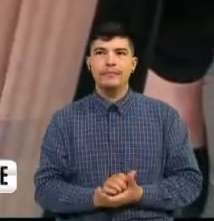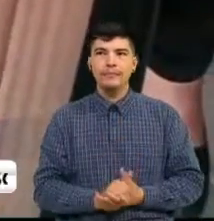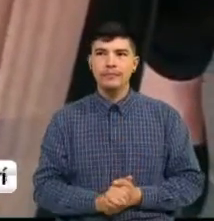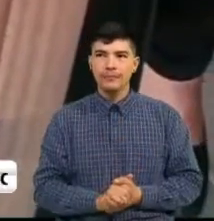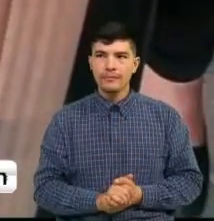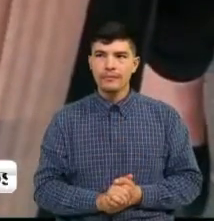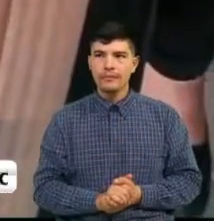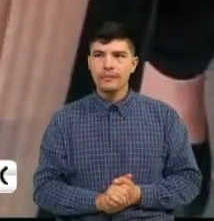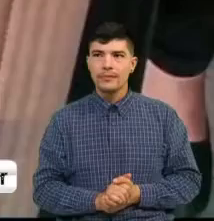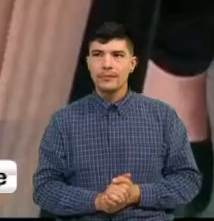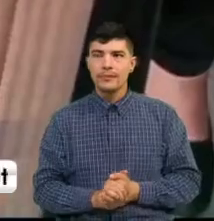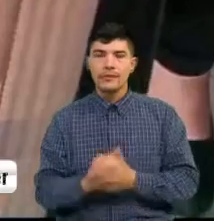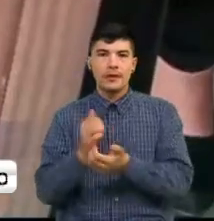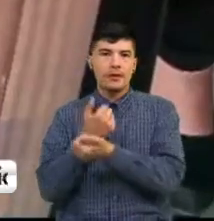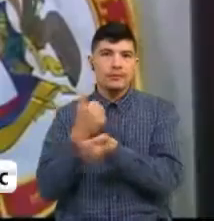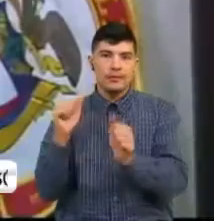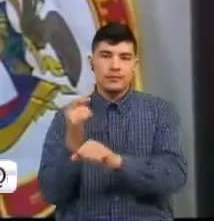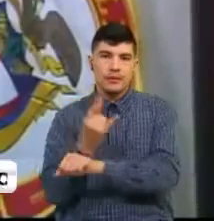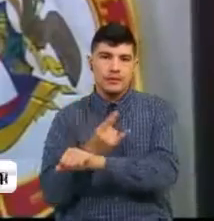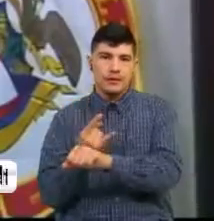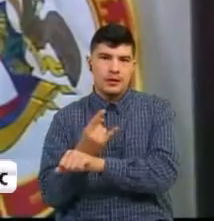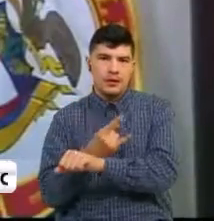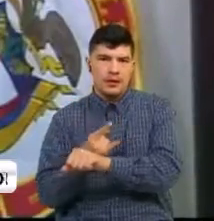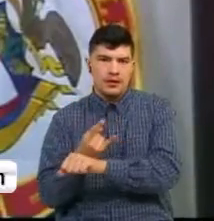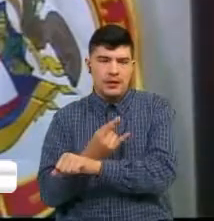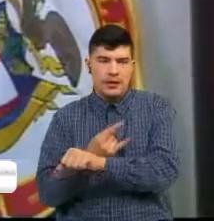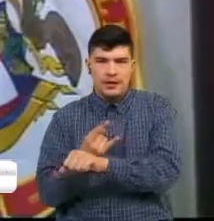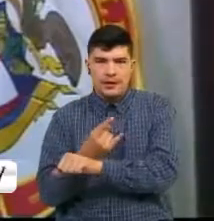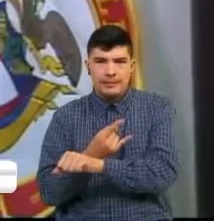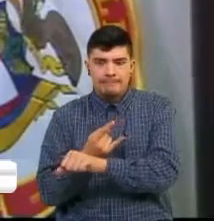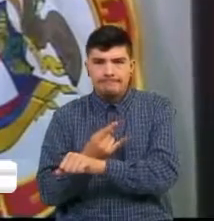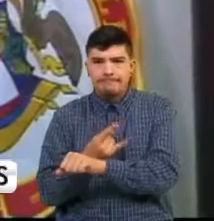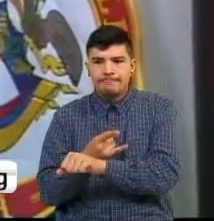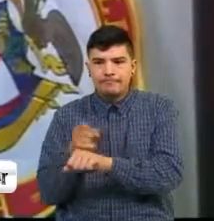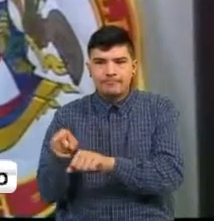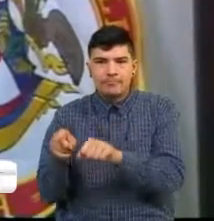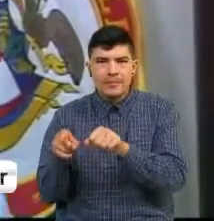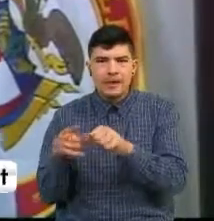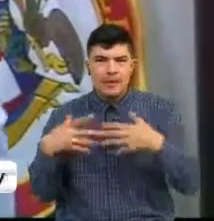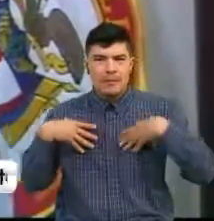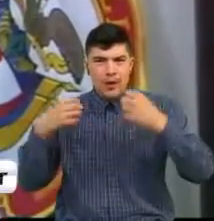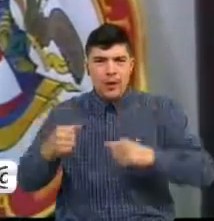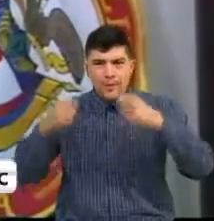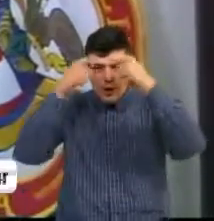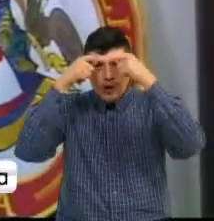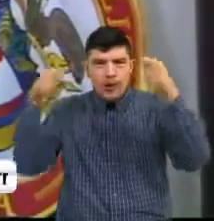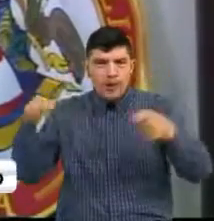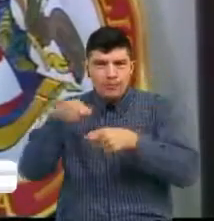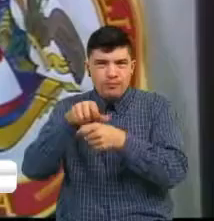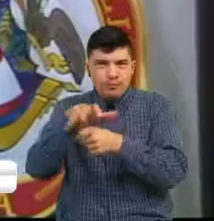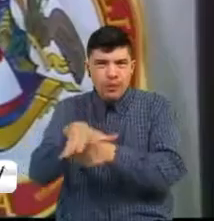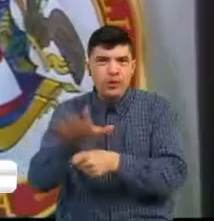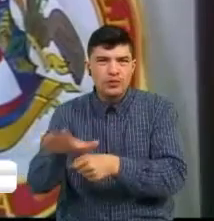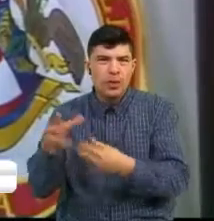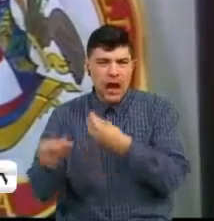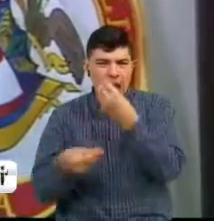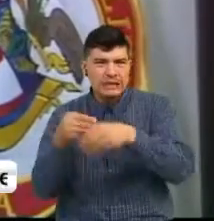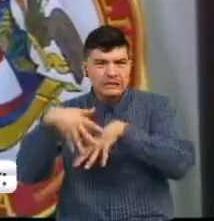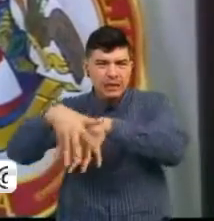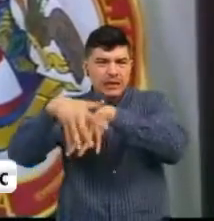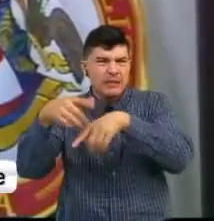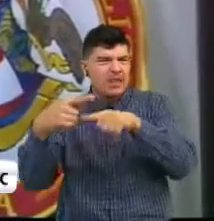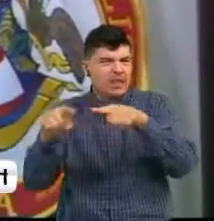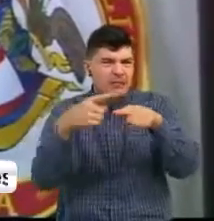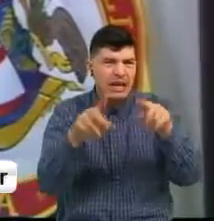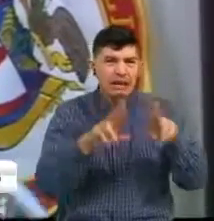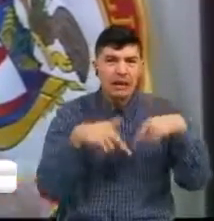la imposibilidad de utilizar los bienes públicos para realizar manifestaciones, para realizar todo tipo de reuniones